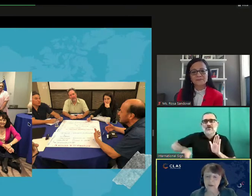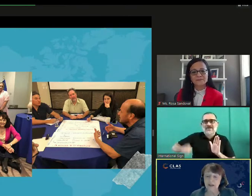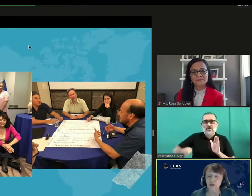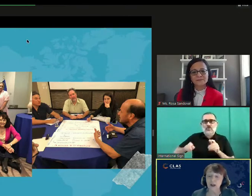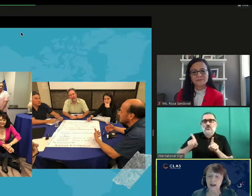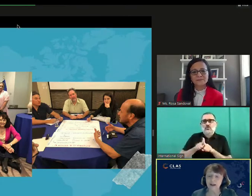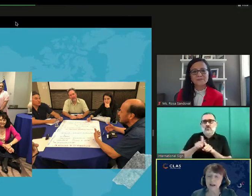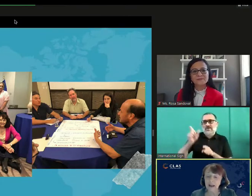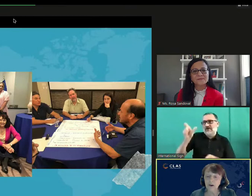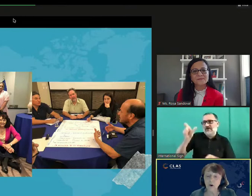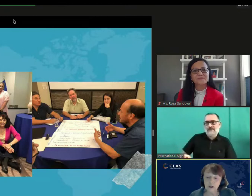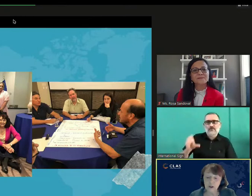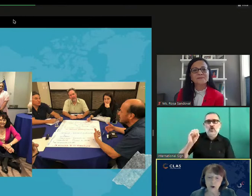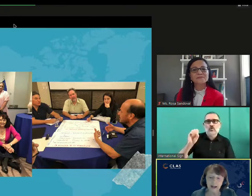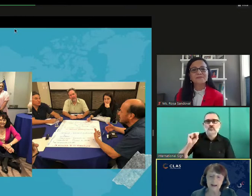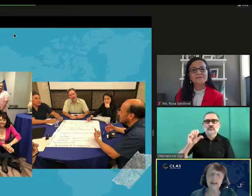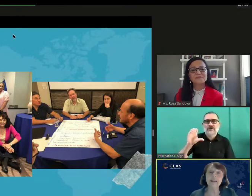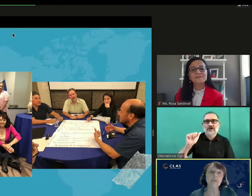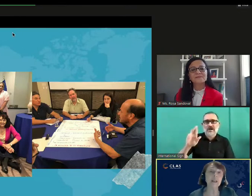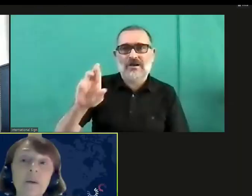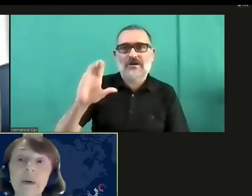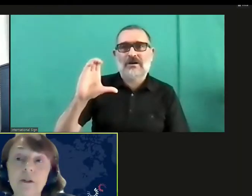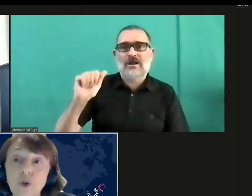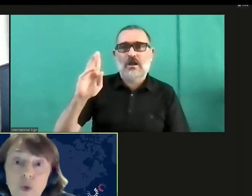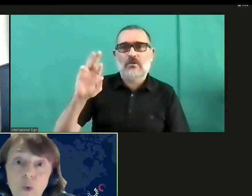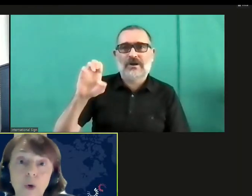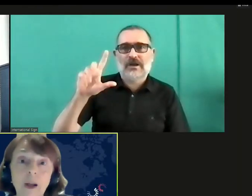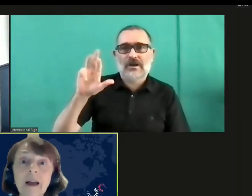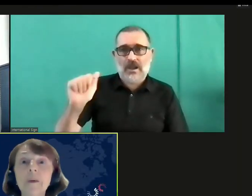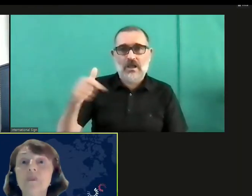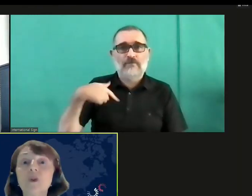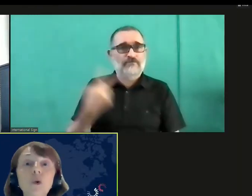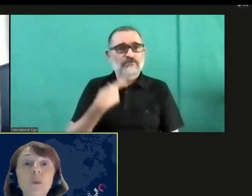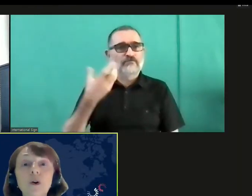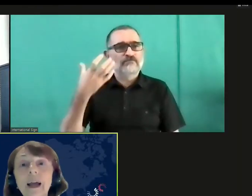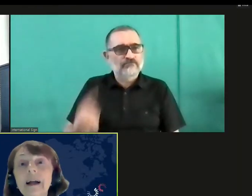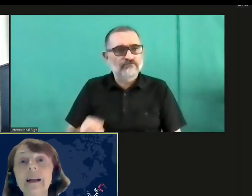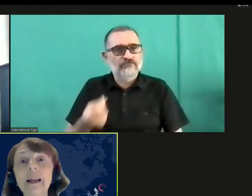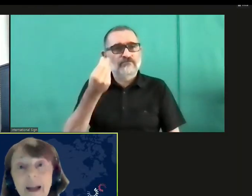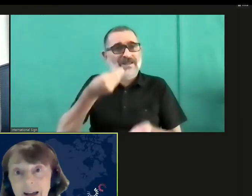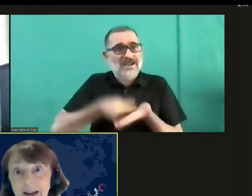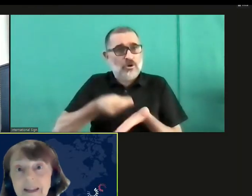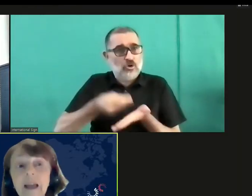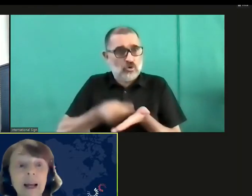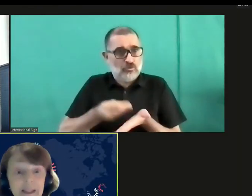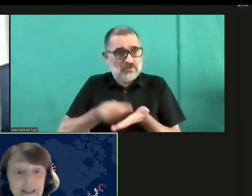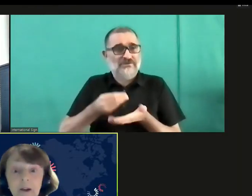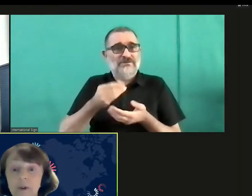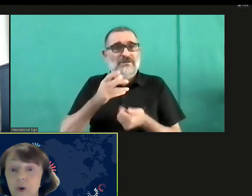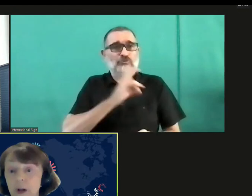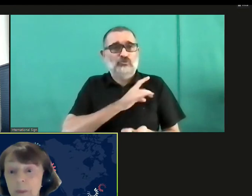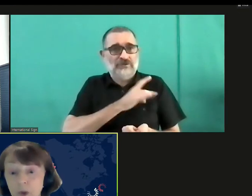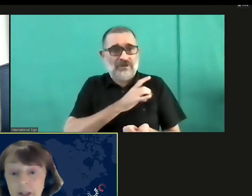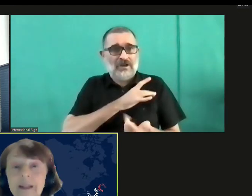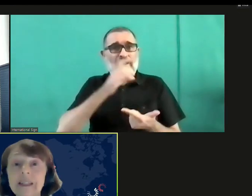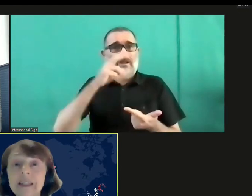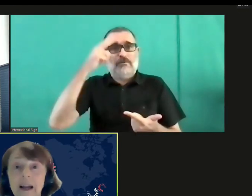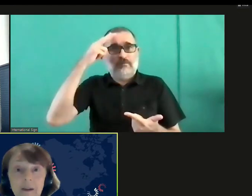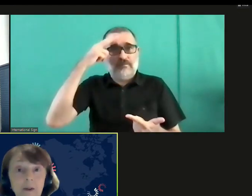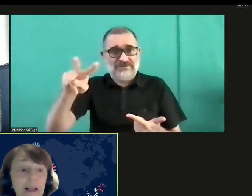lo acaba de mencionar y oscar el tema del narco sur hubo que aclarar y es mandar